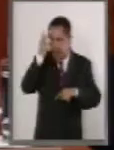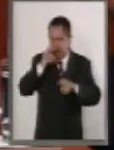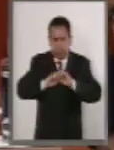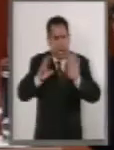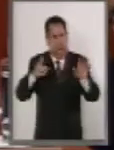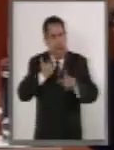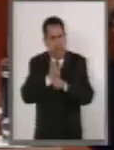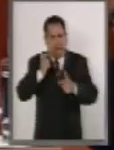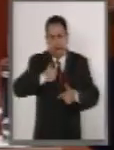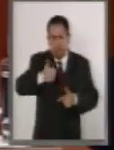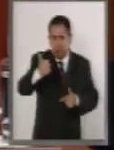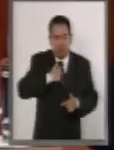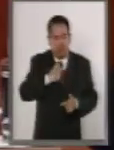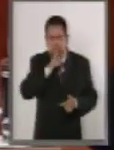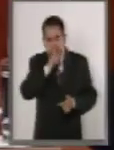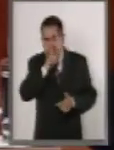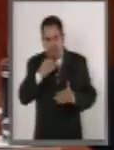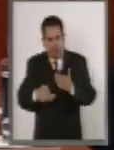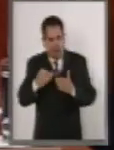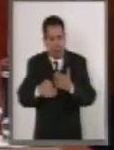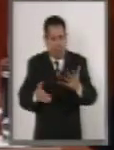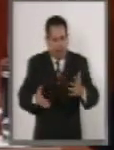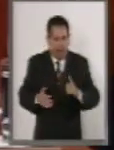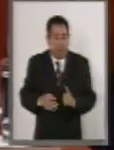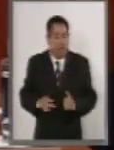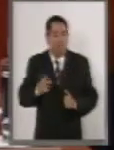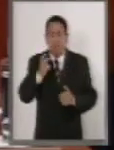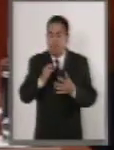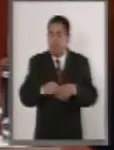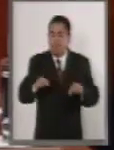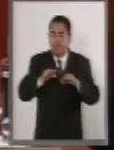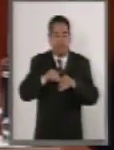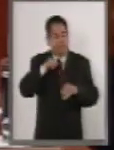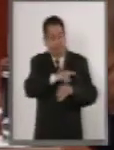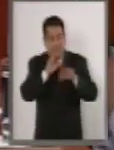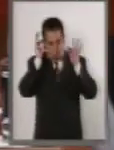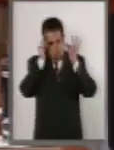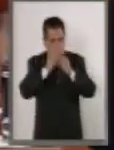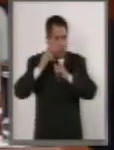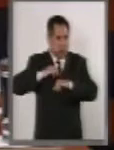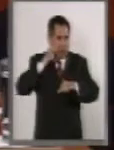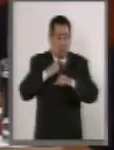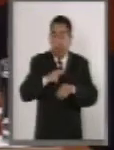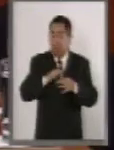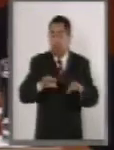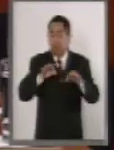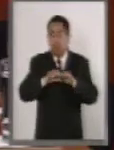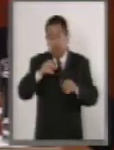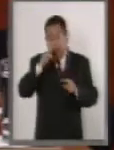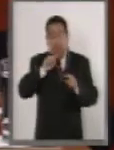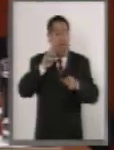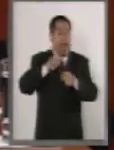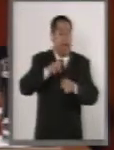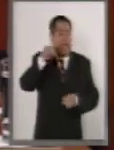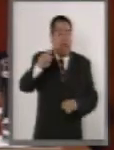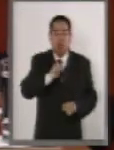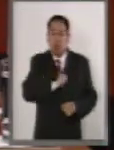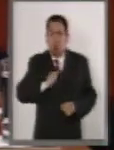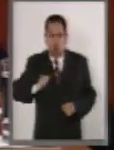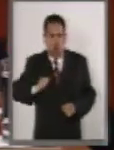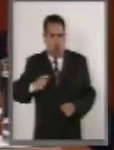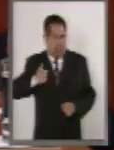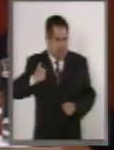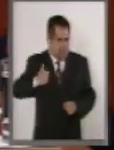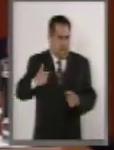los mexicanos. Es importante que desde los consulados y en especial el consulado de México en Toronto se